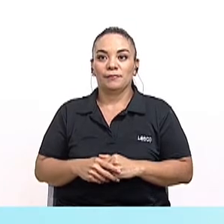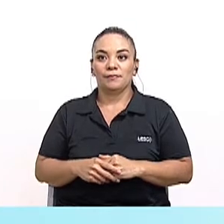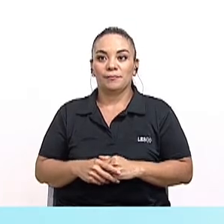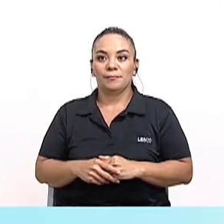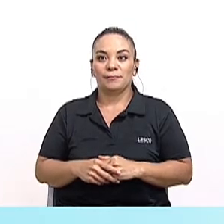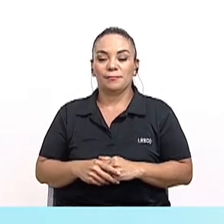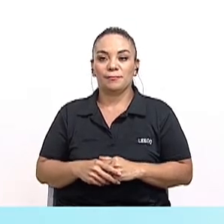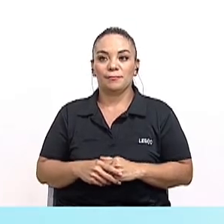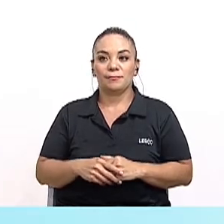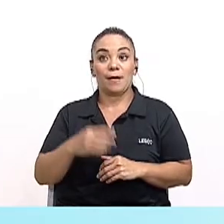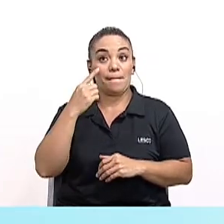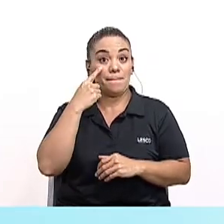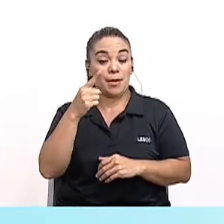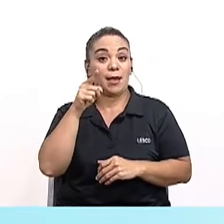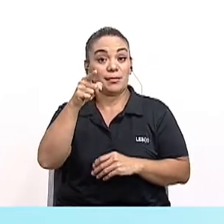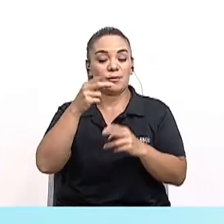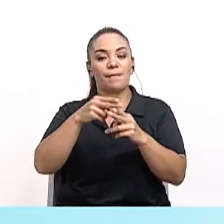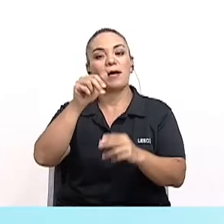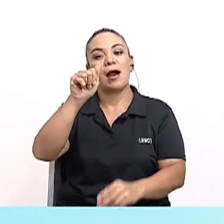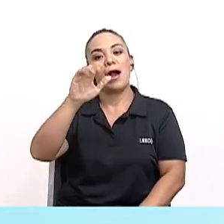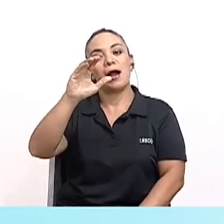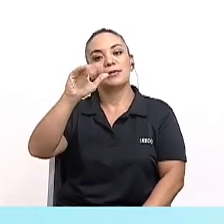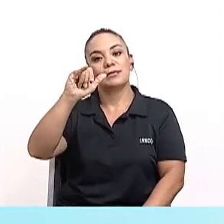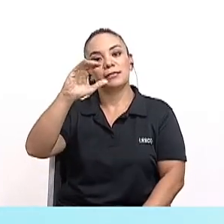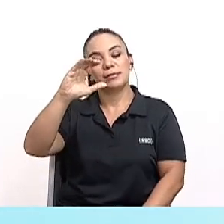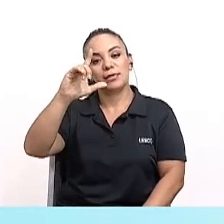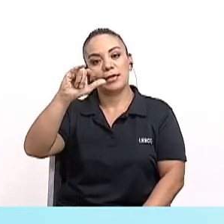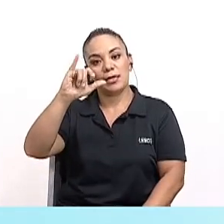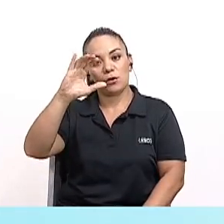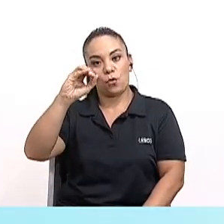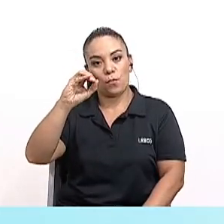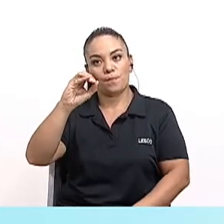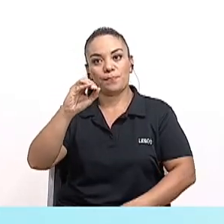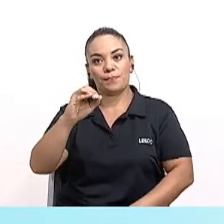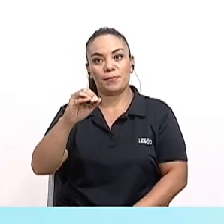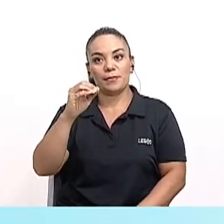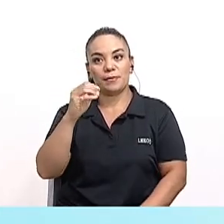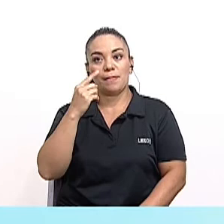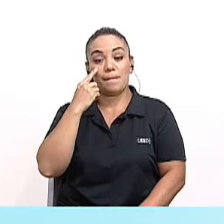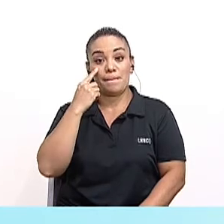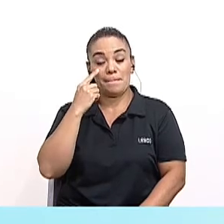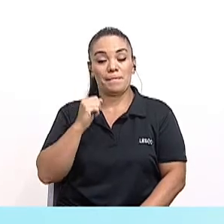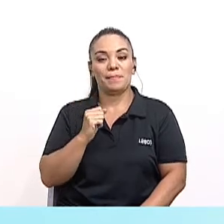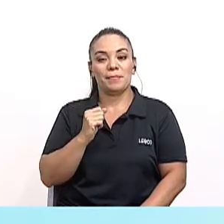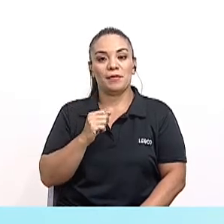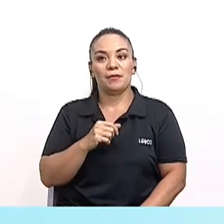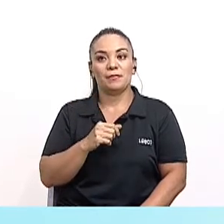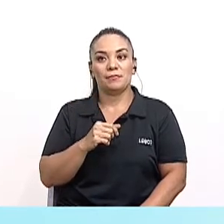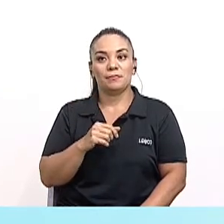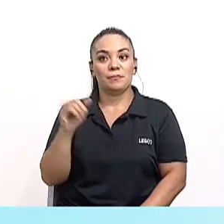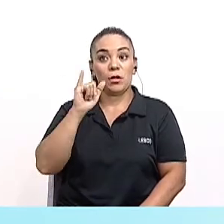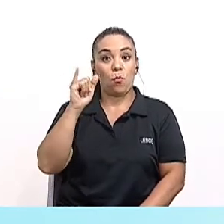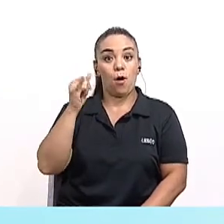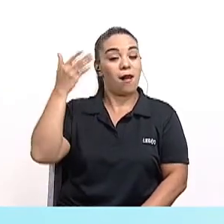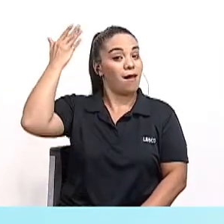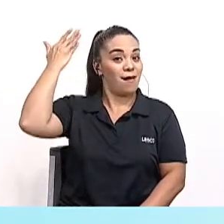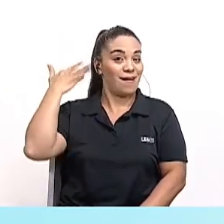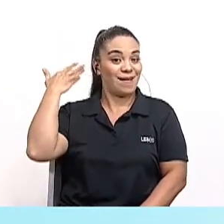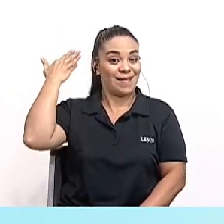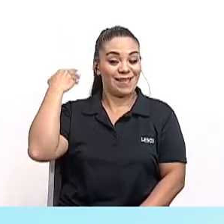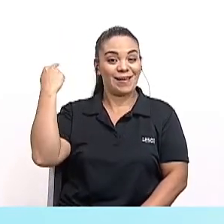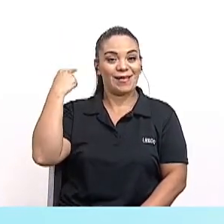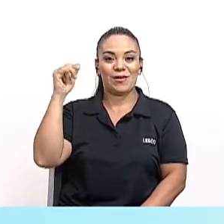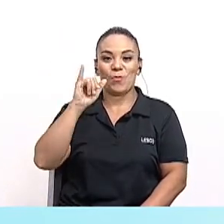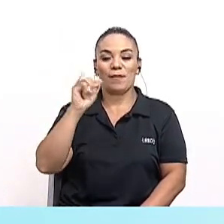Este es el acíclico, que lo podemos ver acá en mi mano. Esa imagen que está ahí atrás mío es justo esto de acá. Son 2 átomos